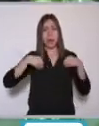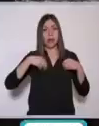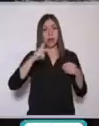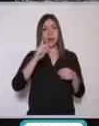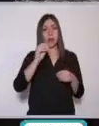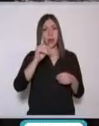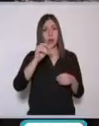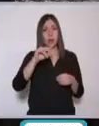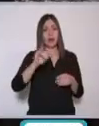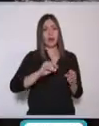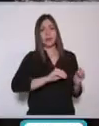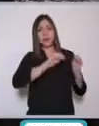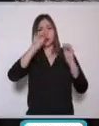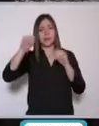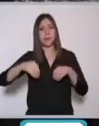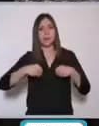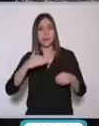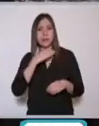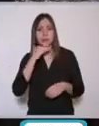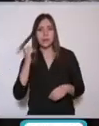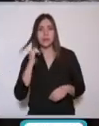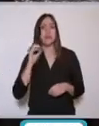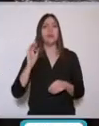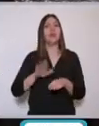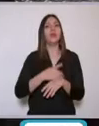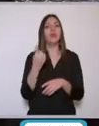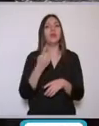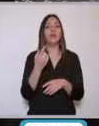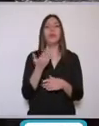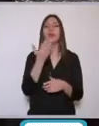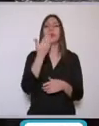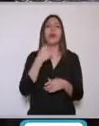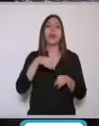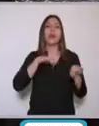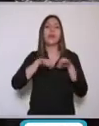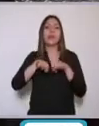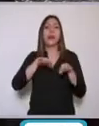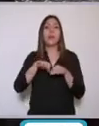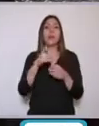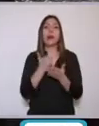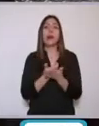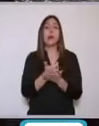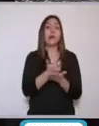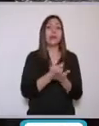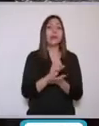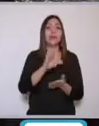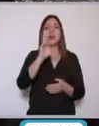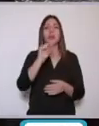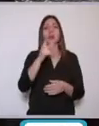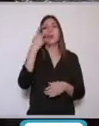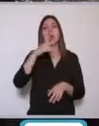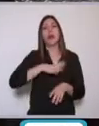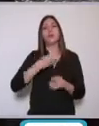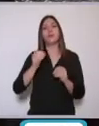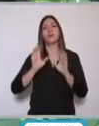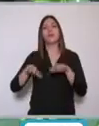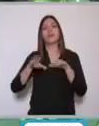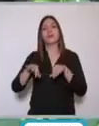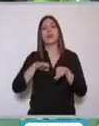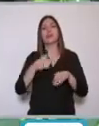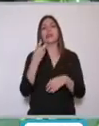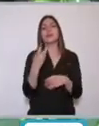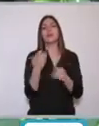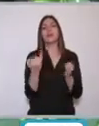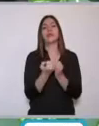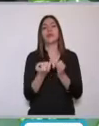del Este sobre todo, los cuales, pues bueno, tienen los empleos no los mejores pagados, pero se están quedando con una gran cantidad de empleos, y esto ha afectado